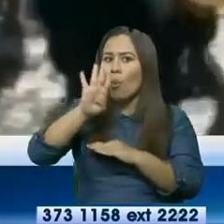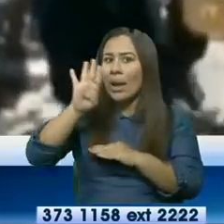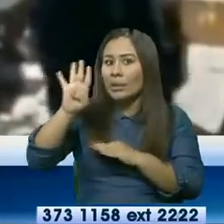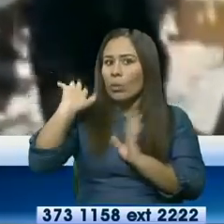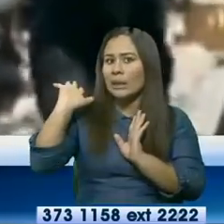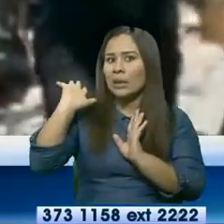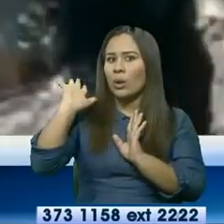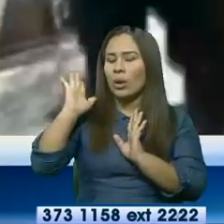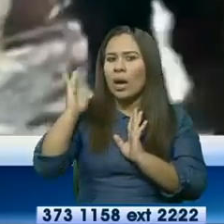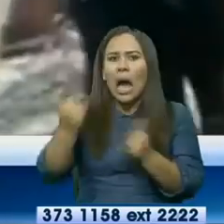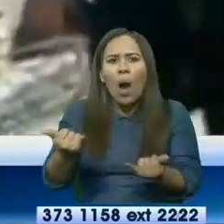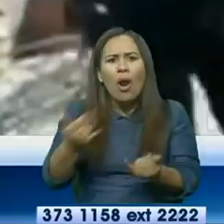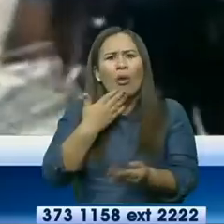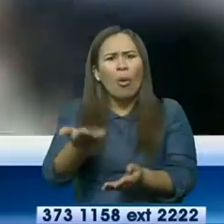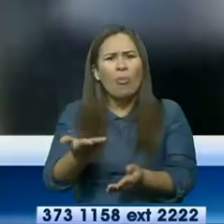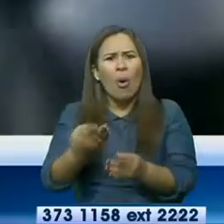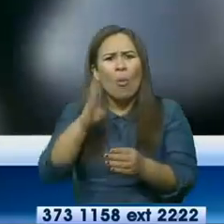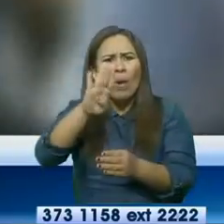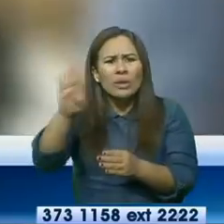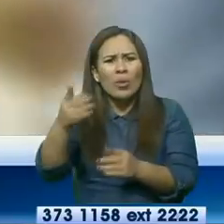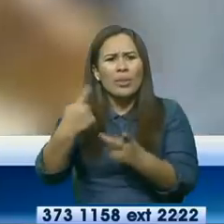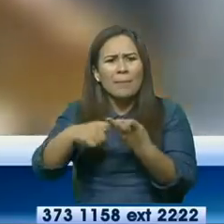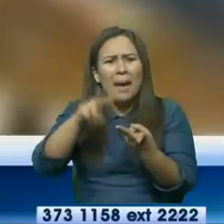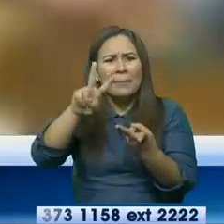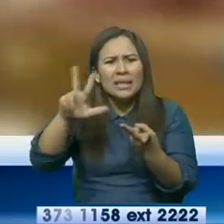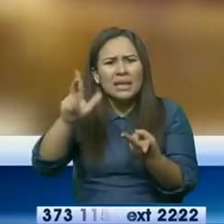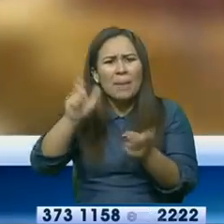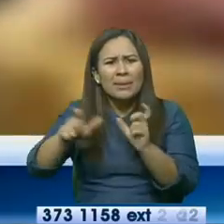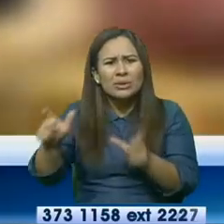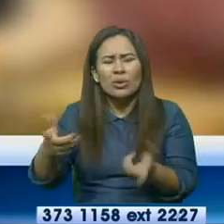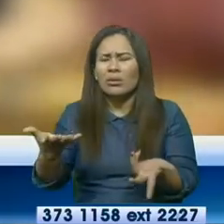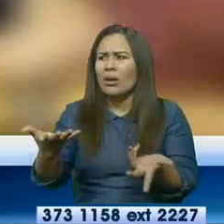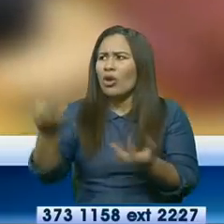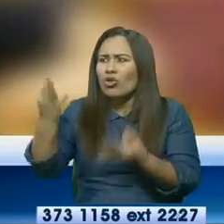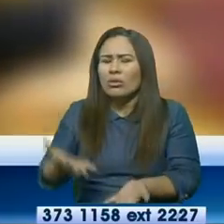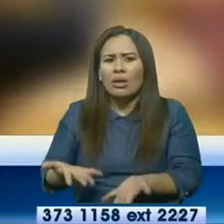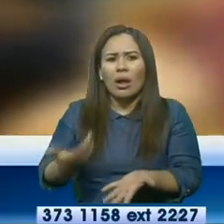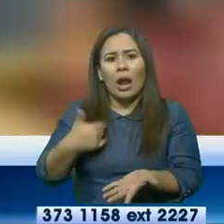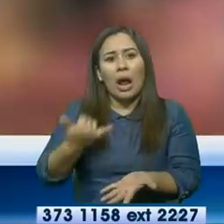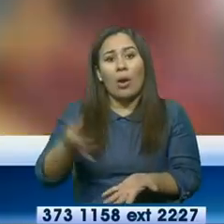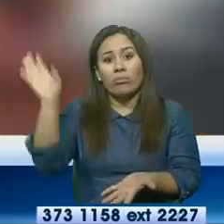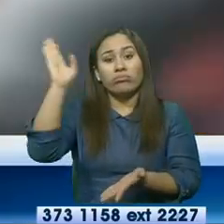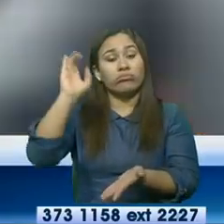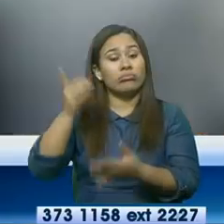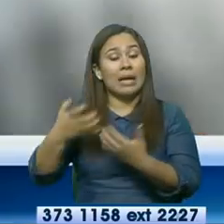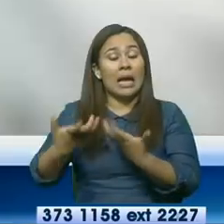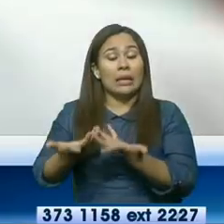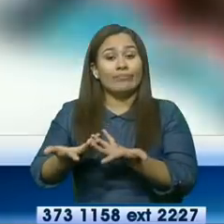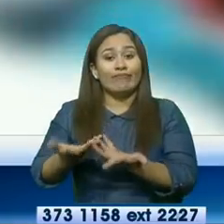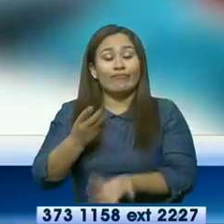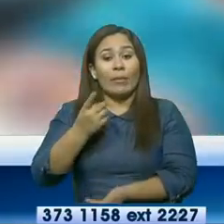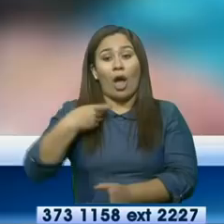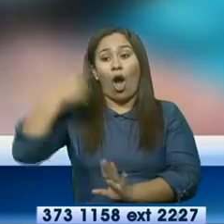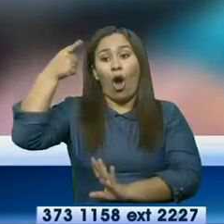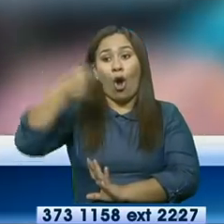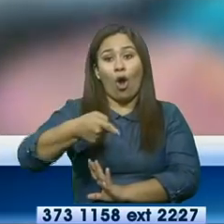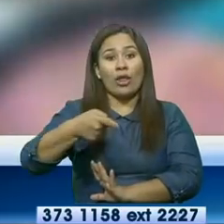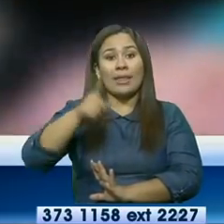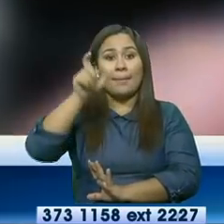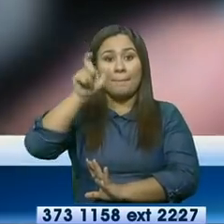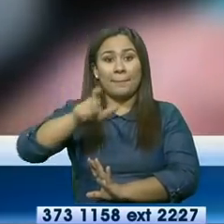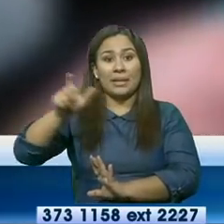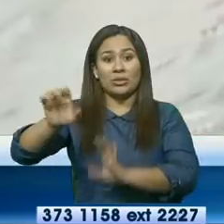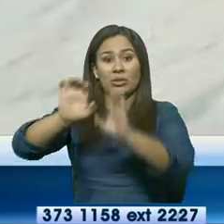suspendida durante tres meses hasta esclarecer las causas del accidente we said un bus adentro